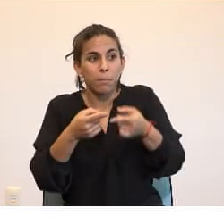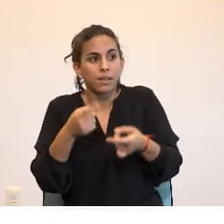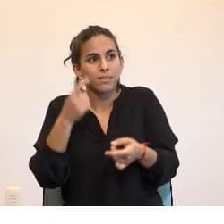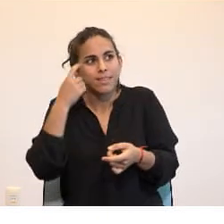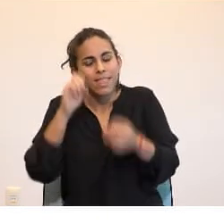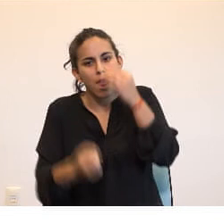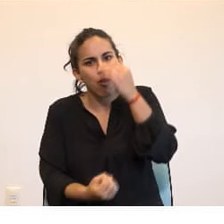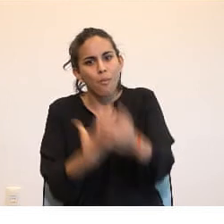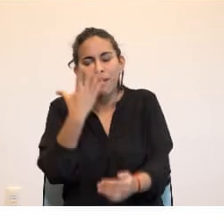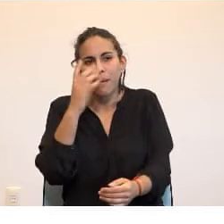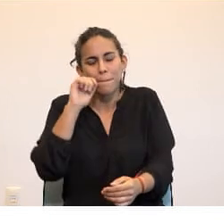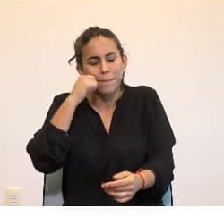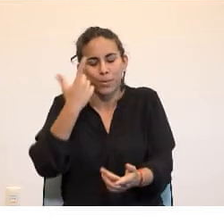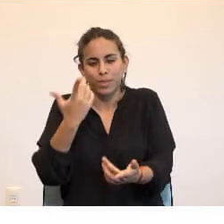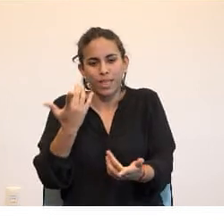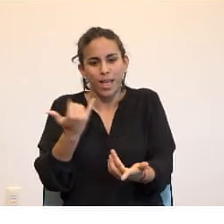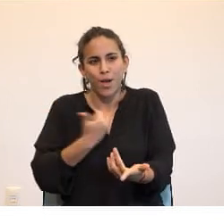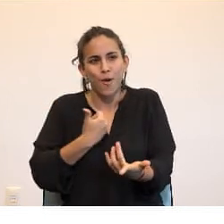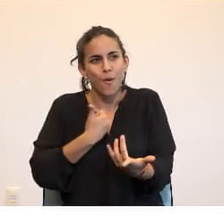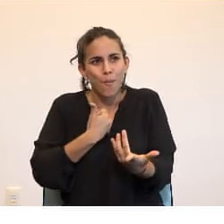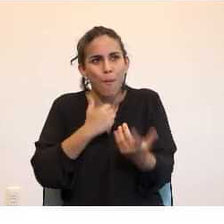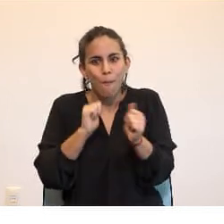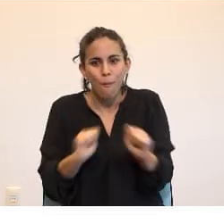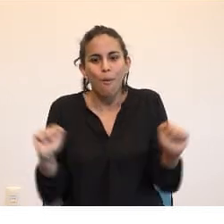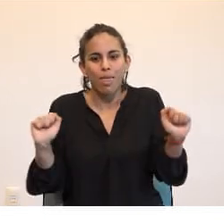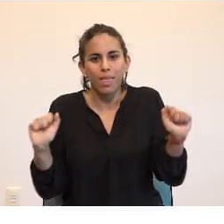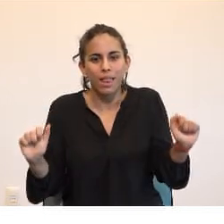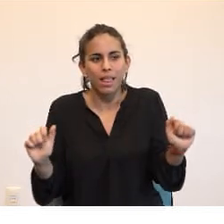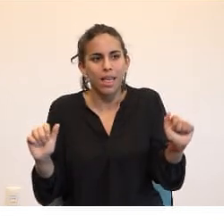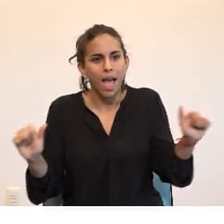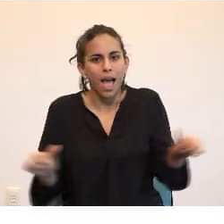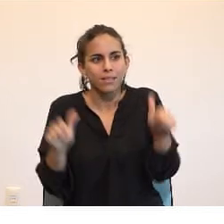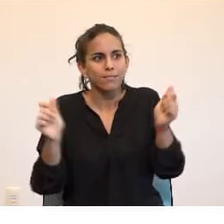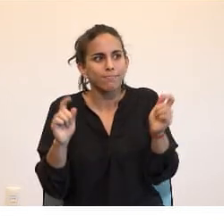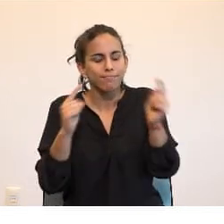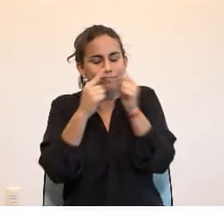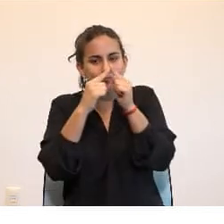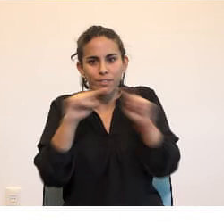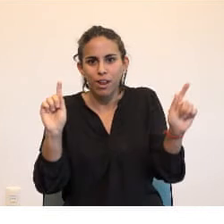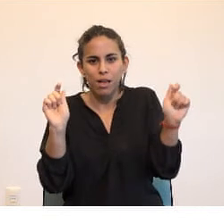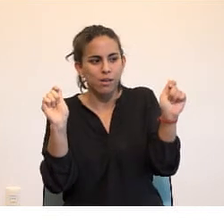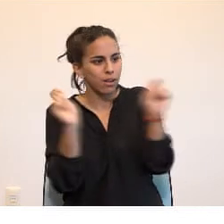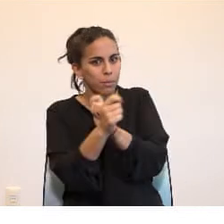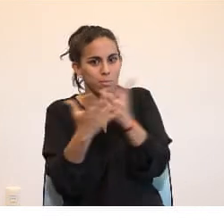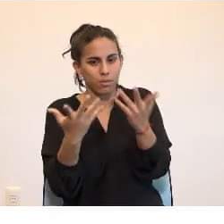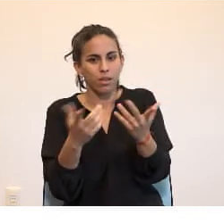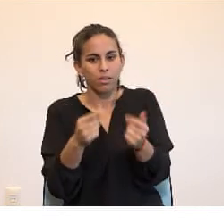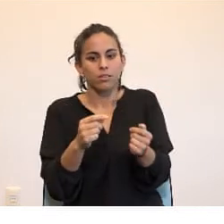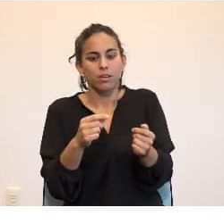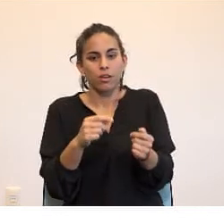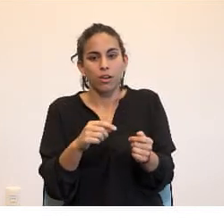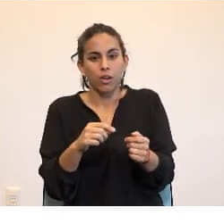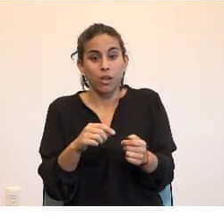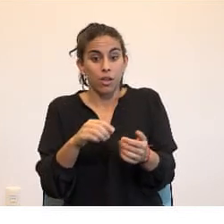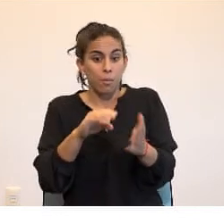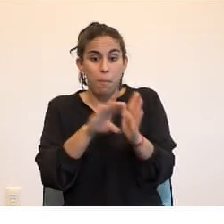gusta mucho cómo algunos docentes han sido capaces de darle la vuelta a este tipo de contenidos, que son contenidos clickbait,